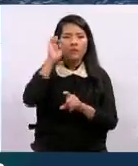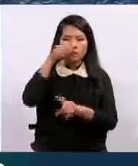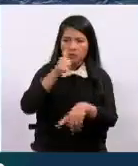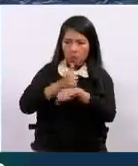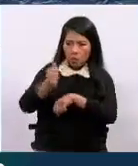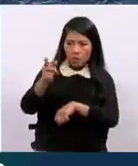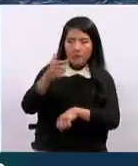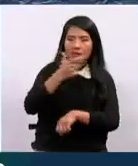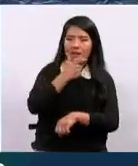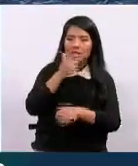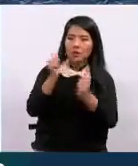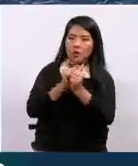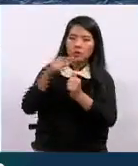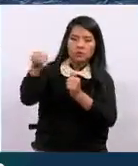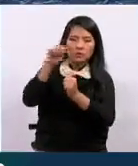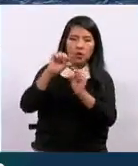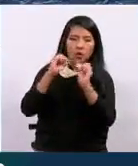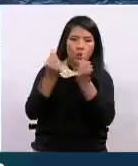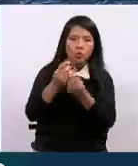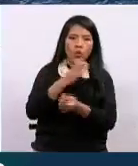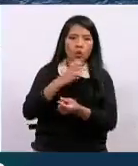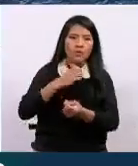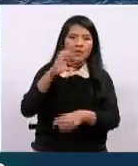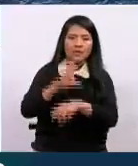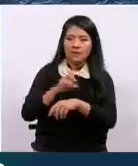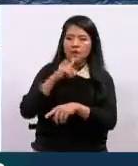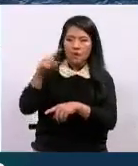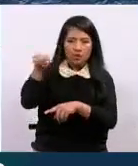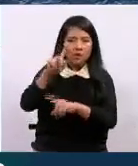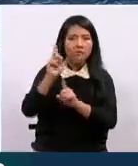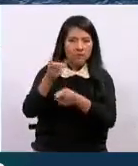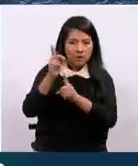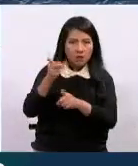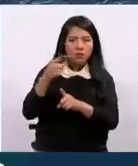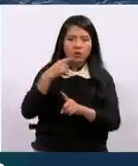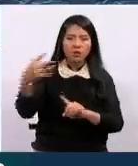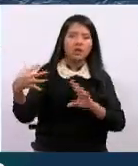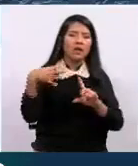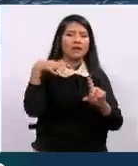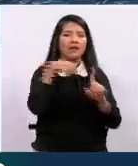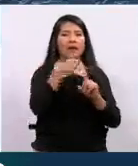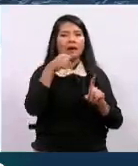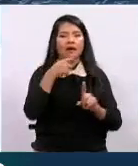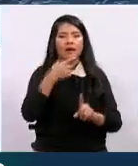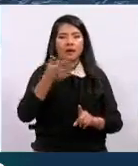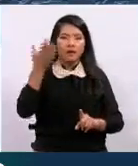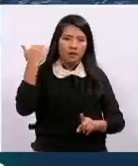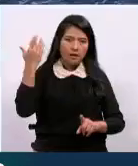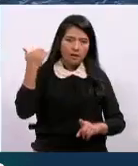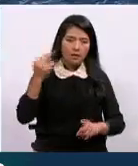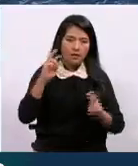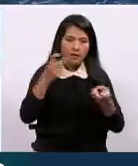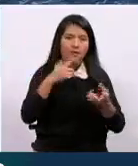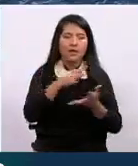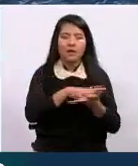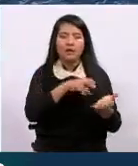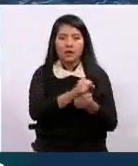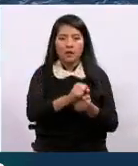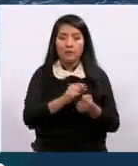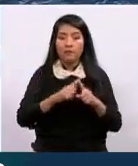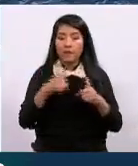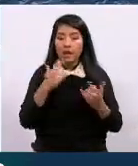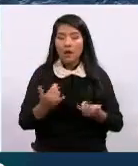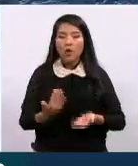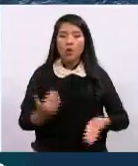y su comité cívico. Ese daño económico todavía lo estamos recuperando y hoy estamos queriendo volver